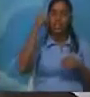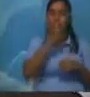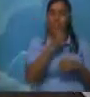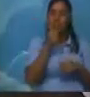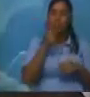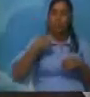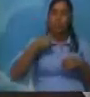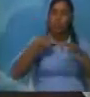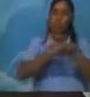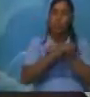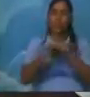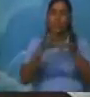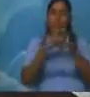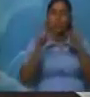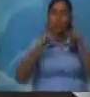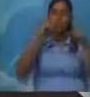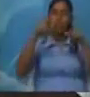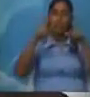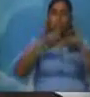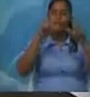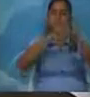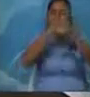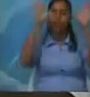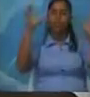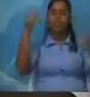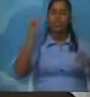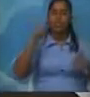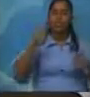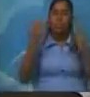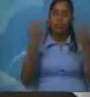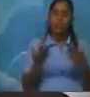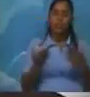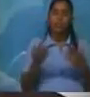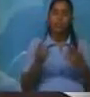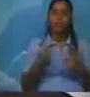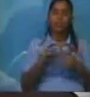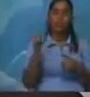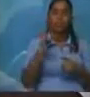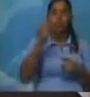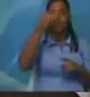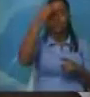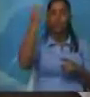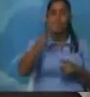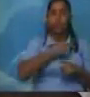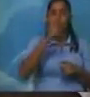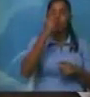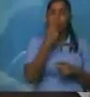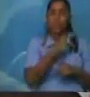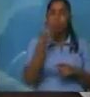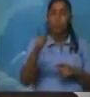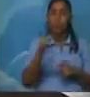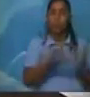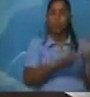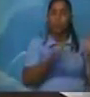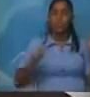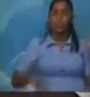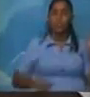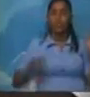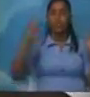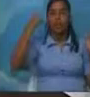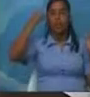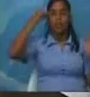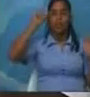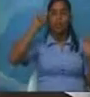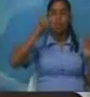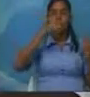voy a ir todos los días los matutinos si tú me das esto si tú me das aquello Bueno no te olvides de lo que le has prometido al Señor Acuérdate